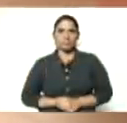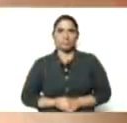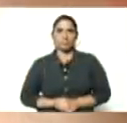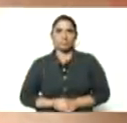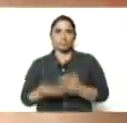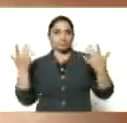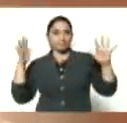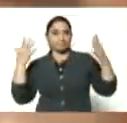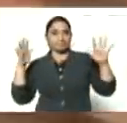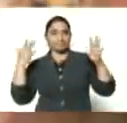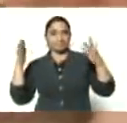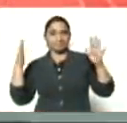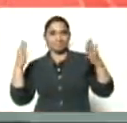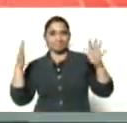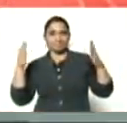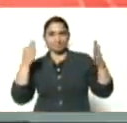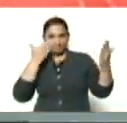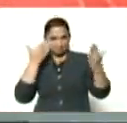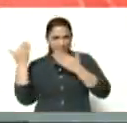¿Cuál es la cámara?